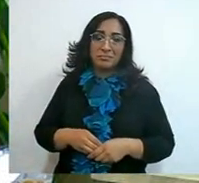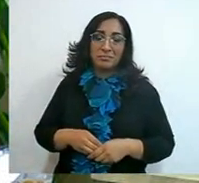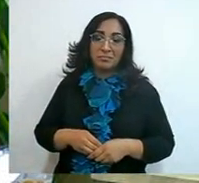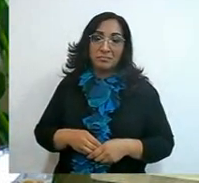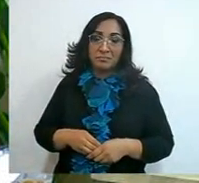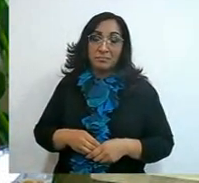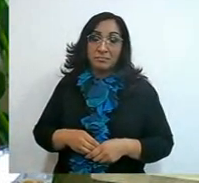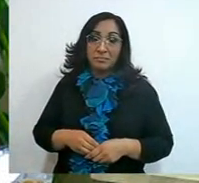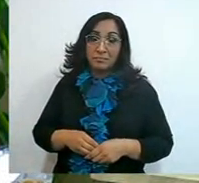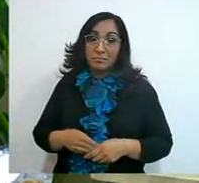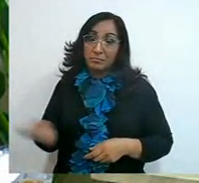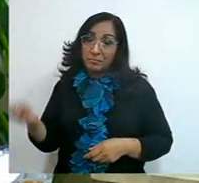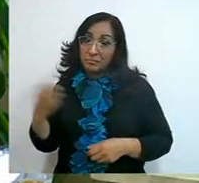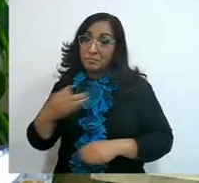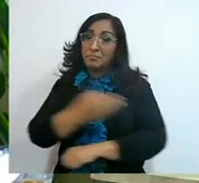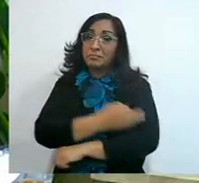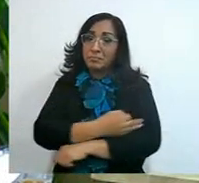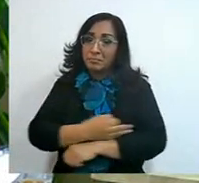Y esas familias,